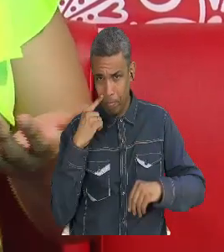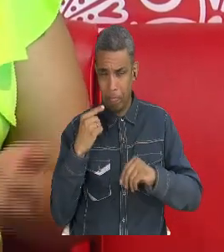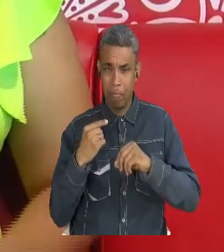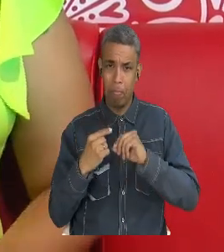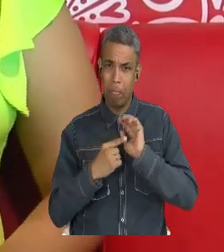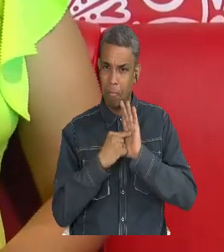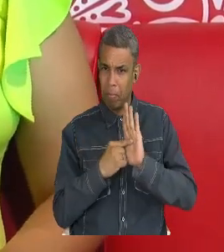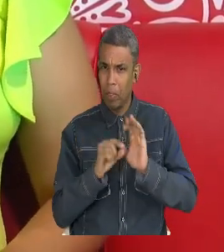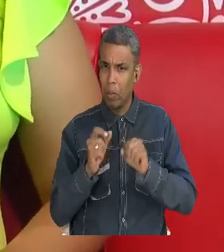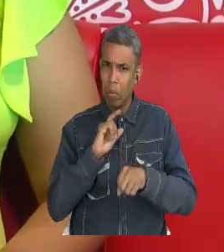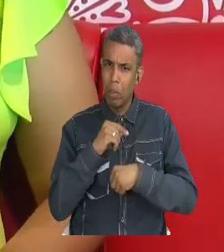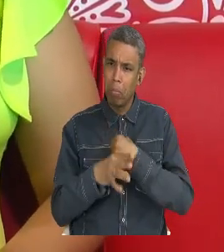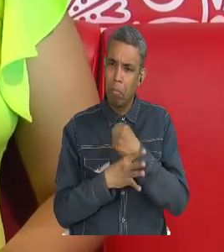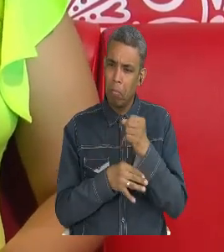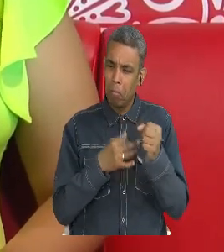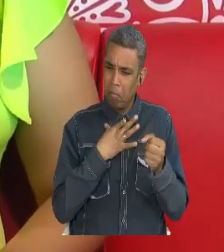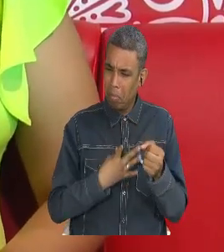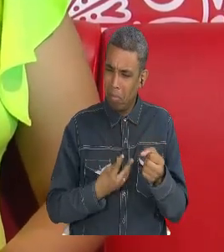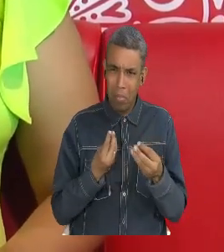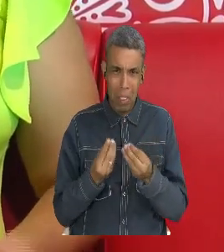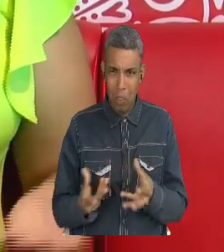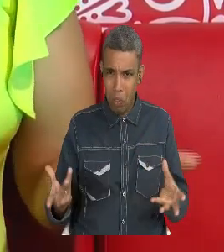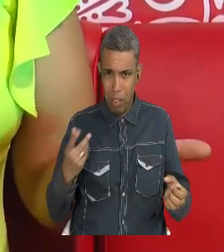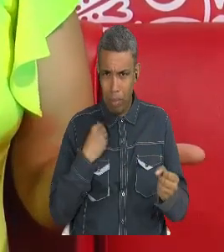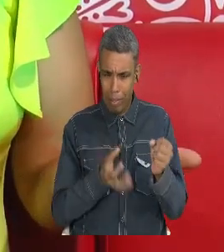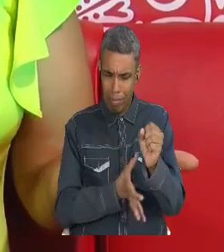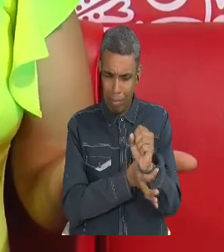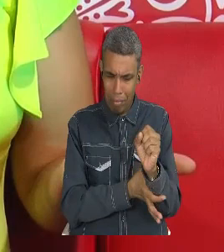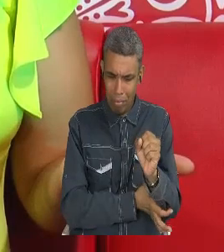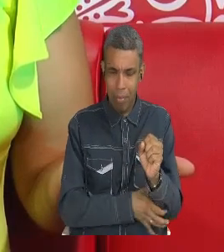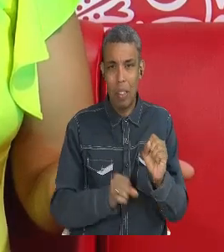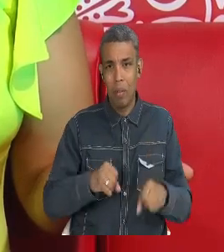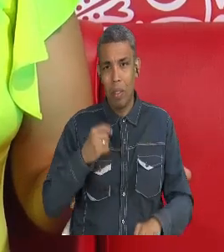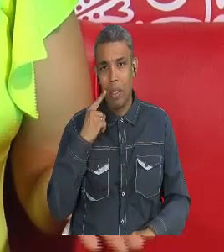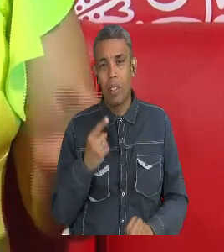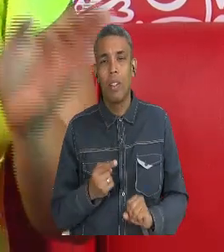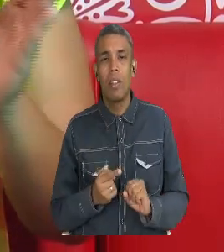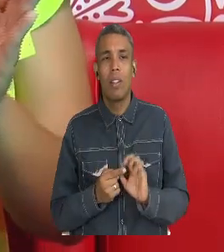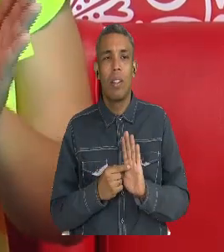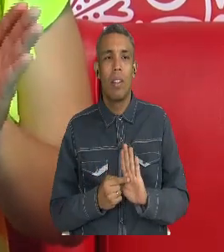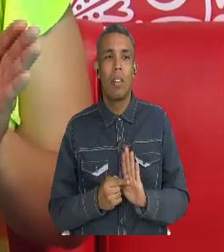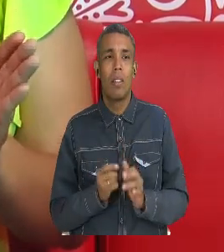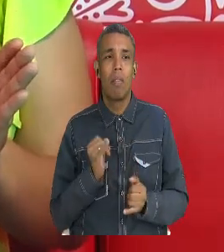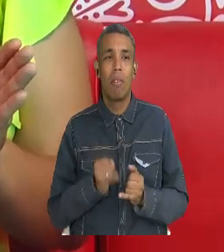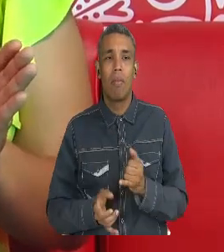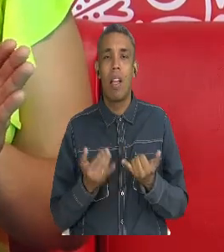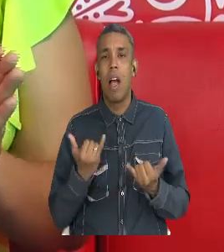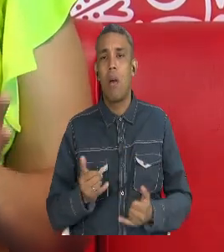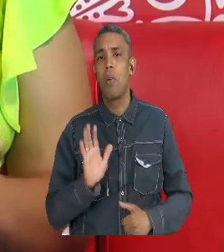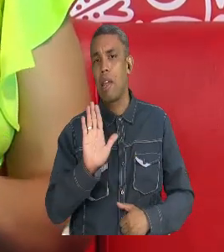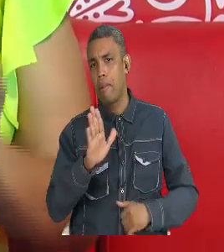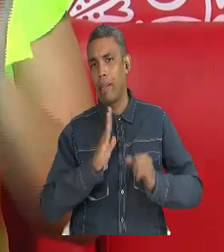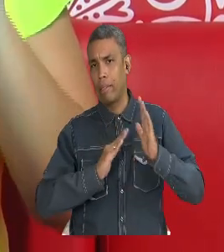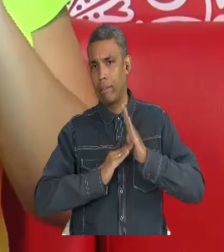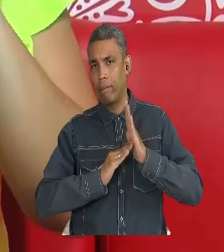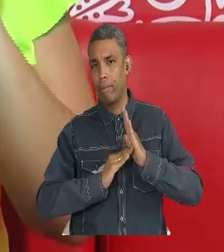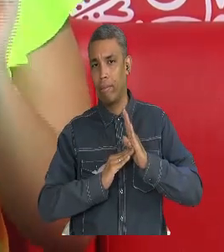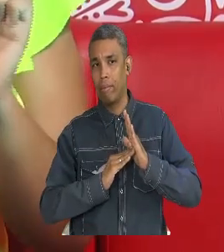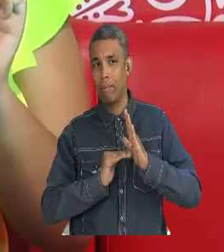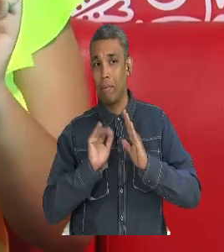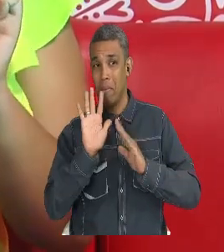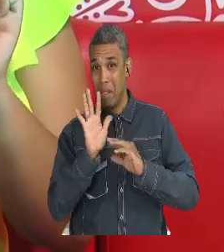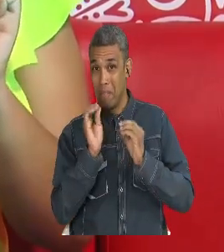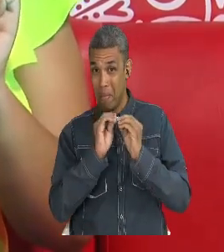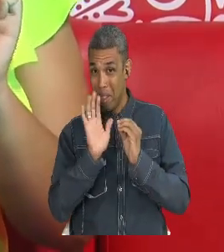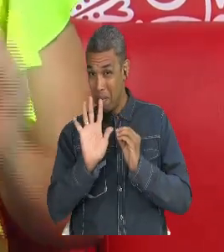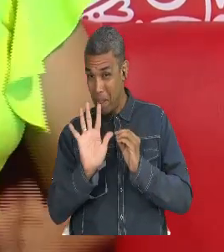que ustedes pueden adquirir con nosotros. Ya en estos momentos se nos acabó el tiempo, nos vamos a nuestra primera pausa, pero los invitamos a que se